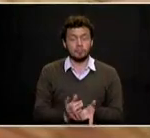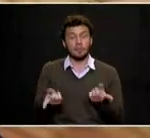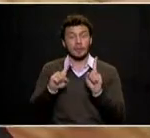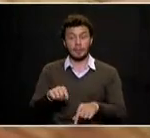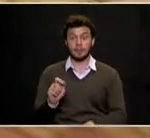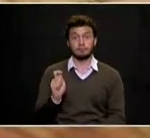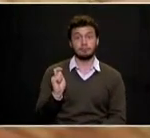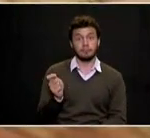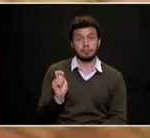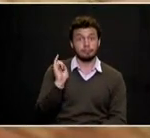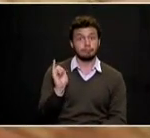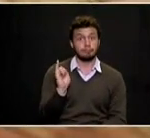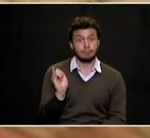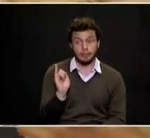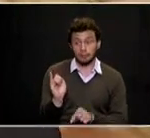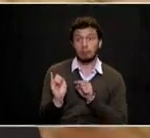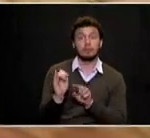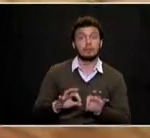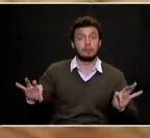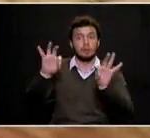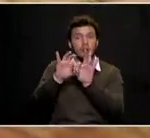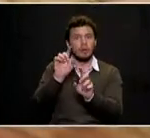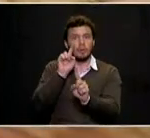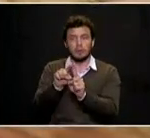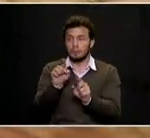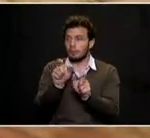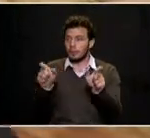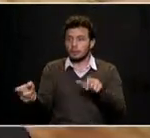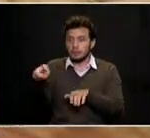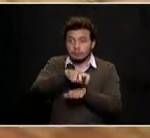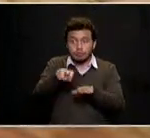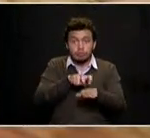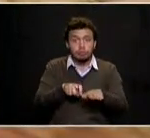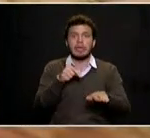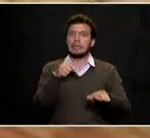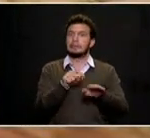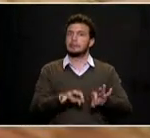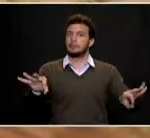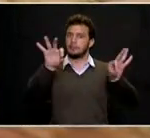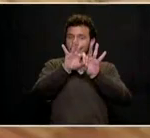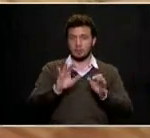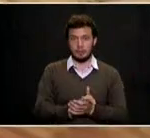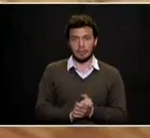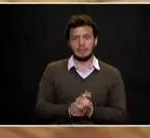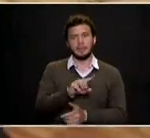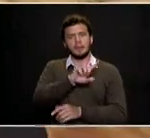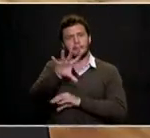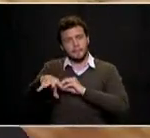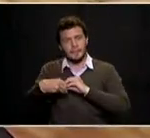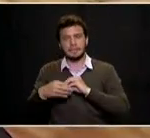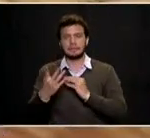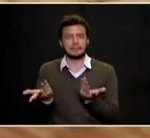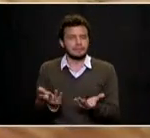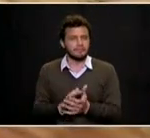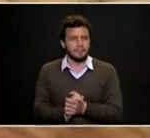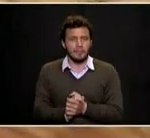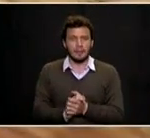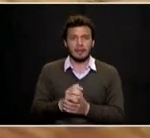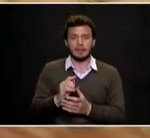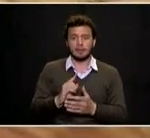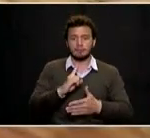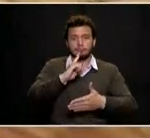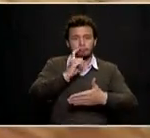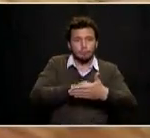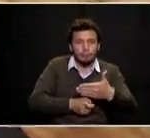garantizar la seguridad de los pasajeros la licencia que se necesita los impuestos que se requieren en últimas someterse al régimen de